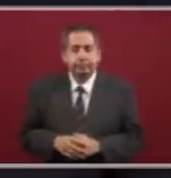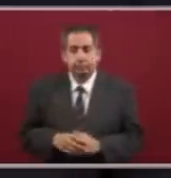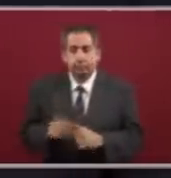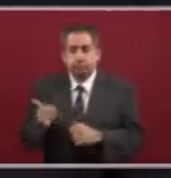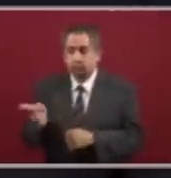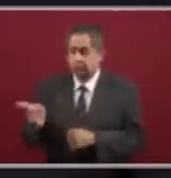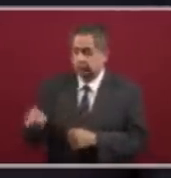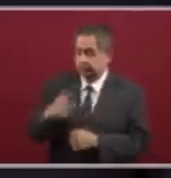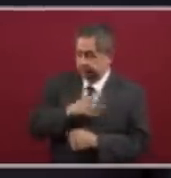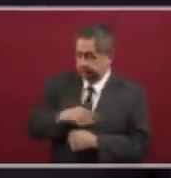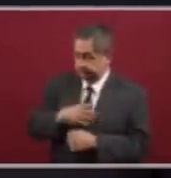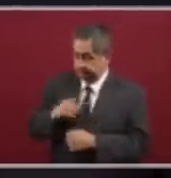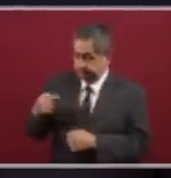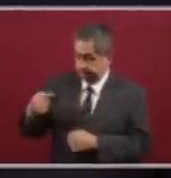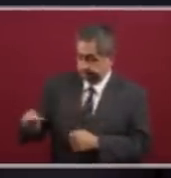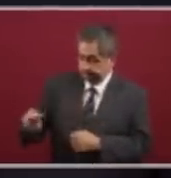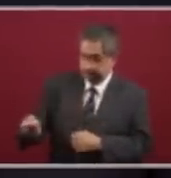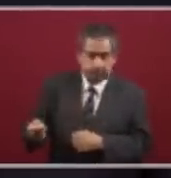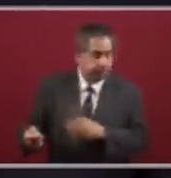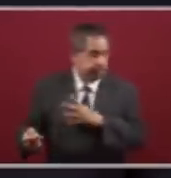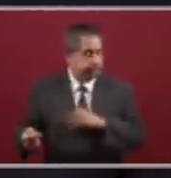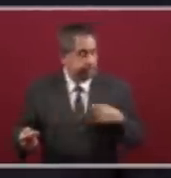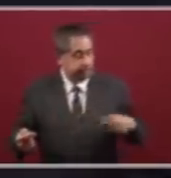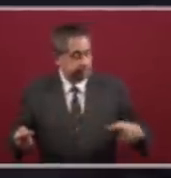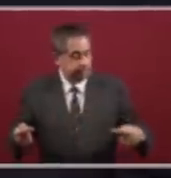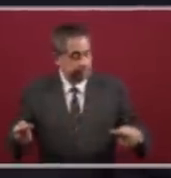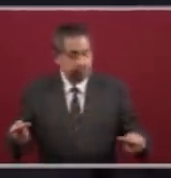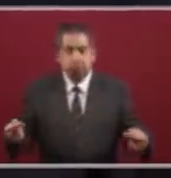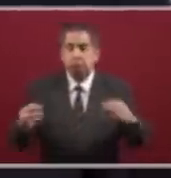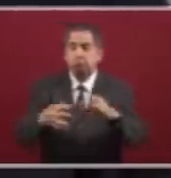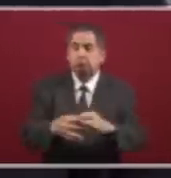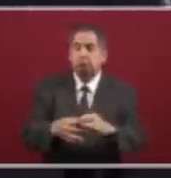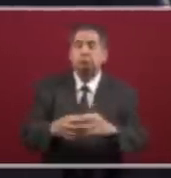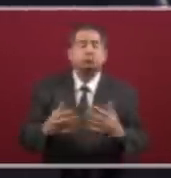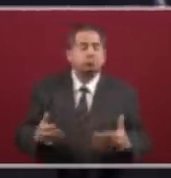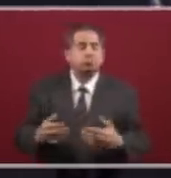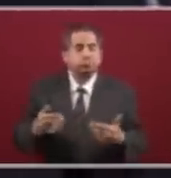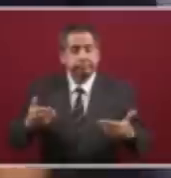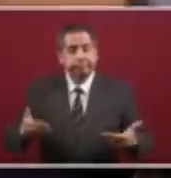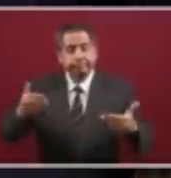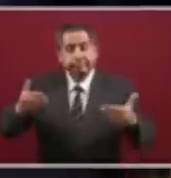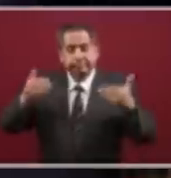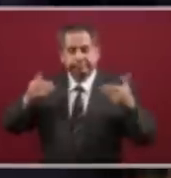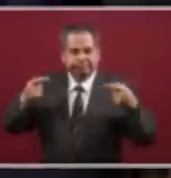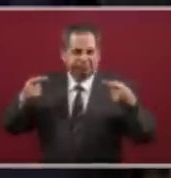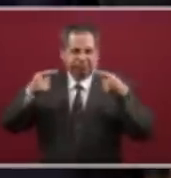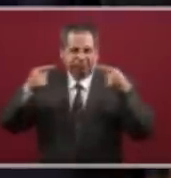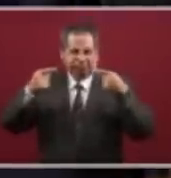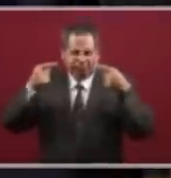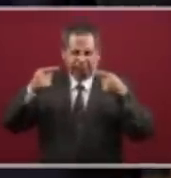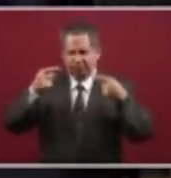hijos d quienes comenzaron